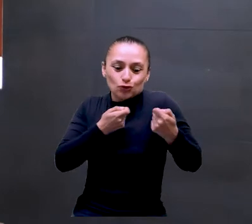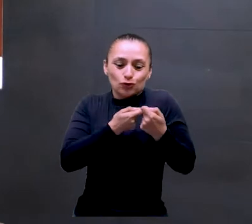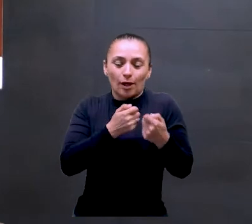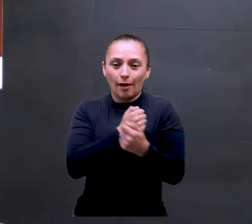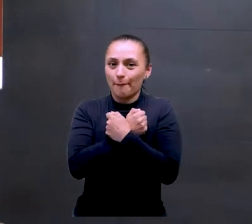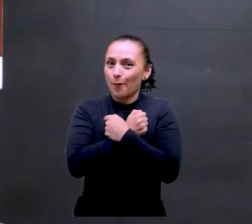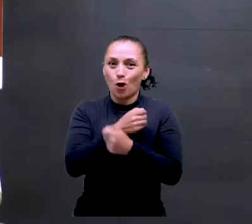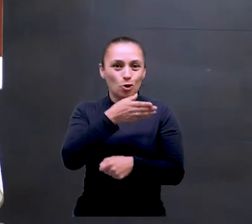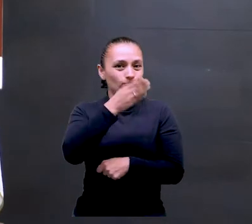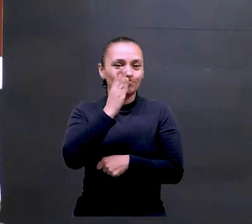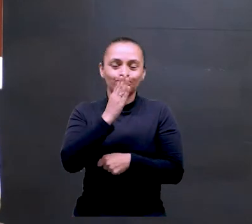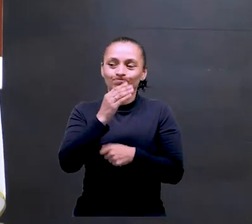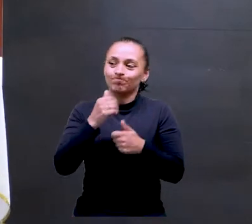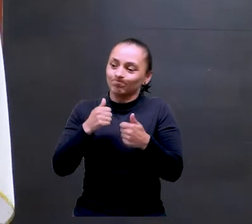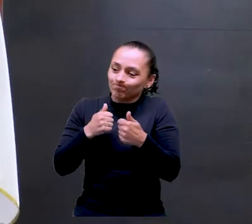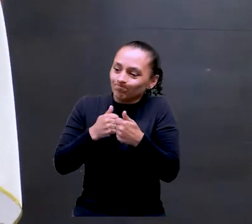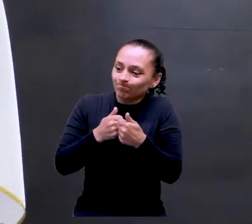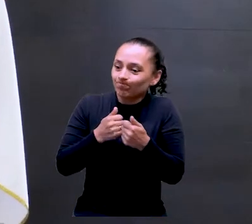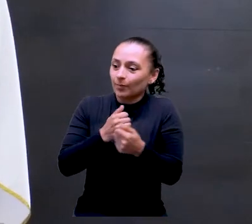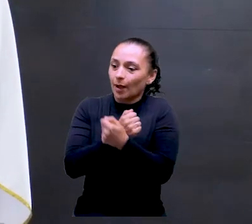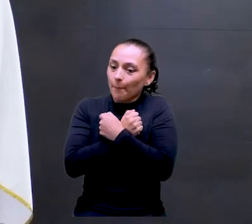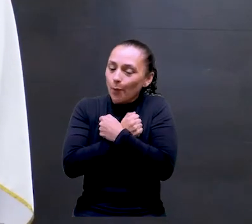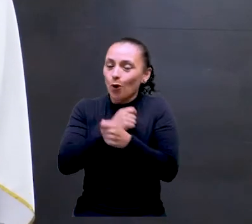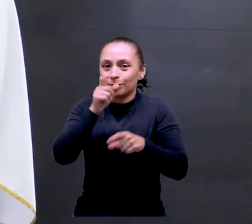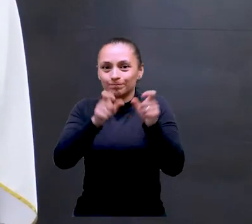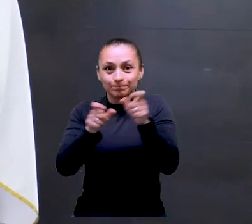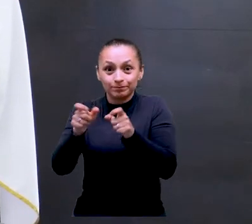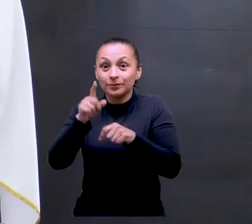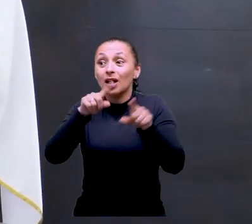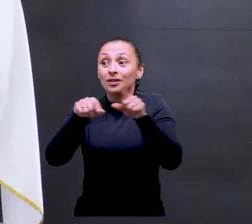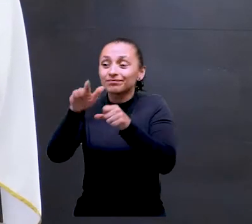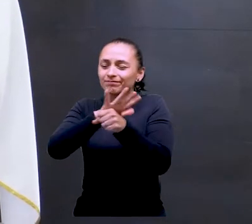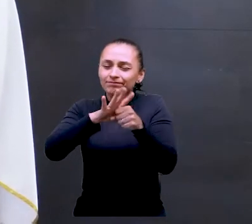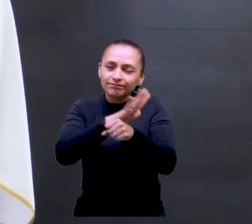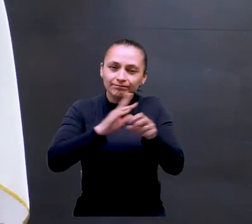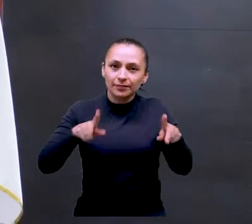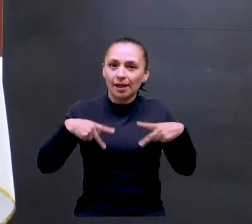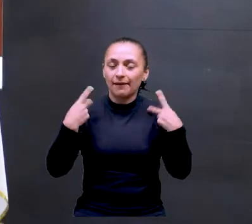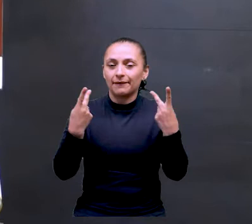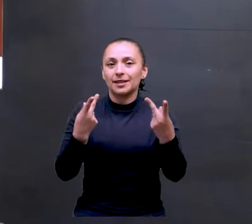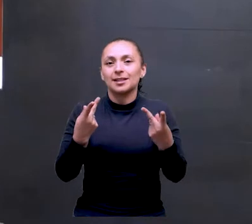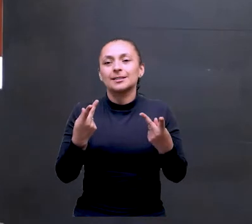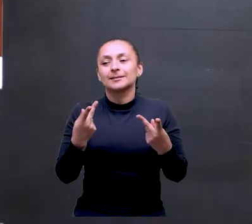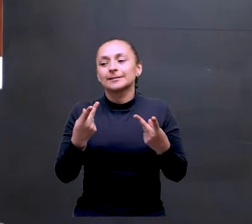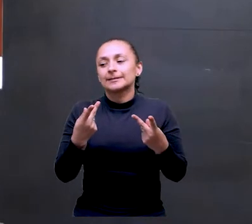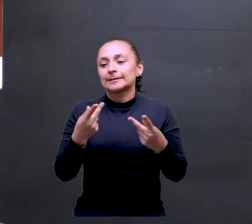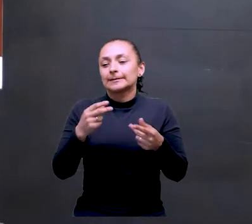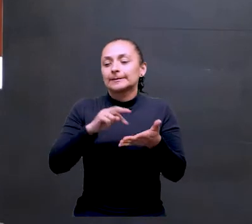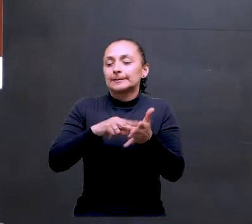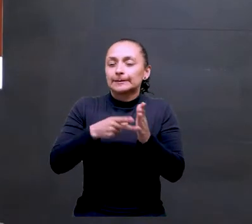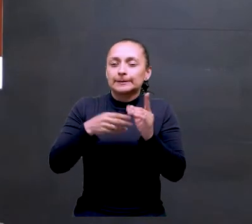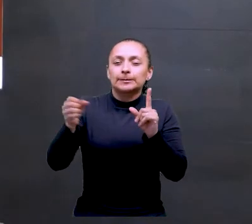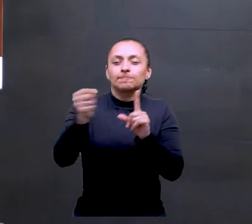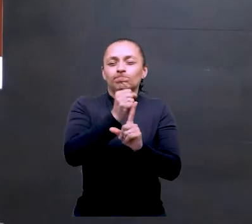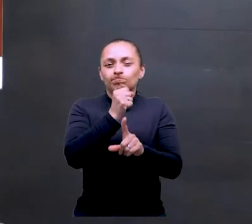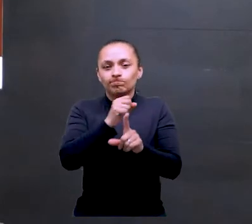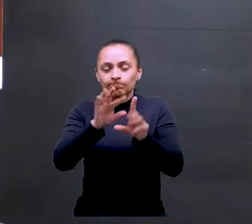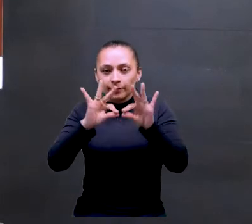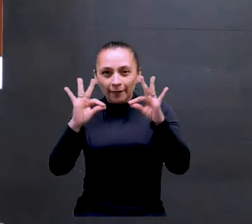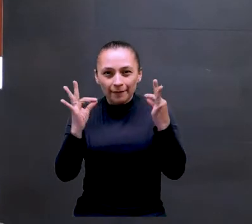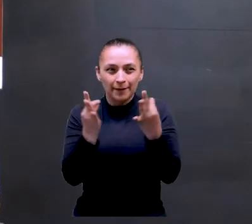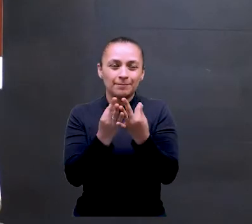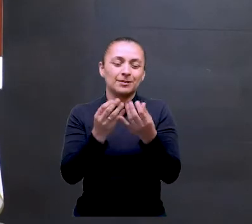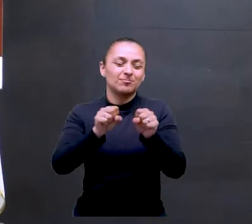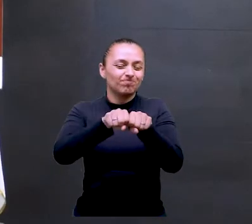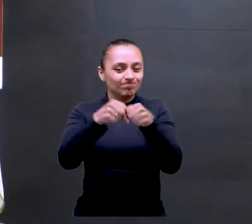que nos apartan del amor de nuestros hermanos hay situaciones de nuestra vida que violentan la vida